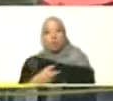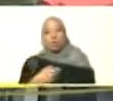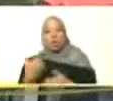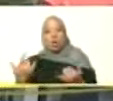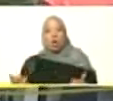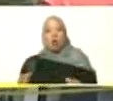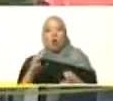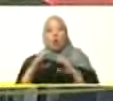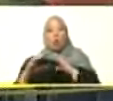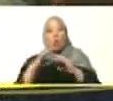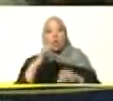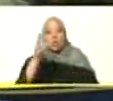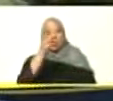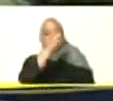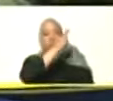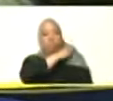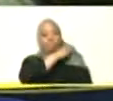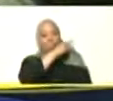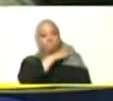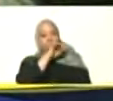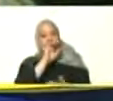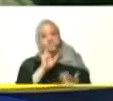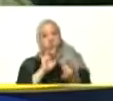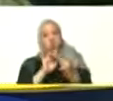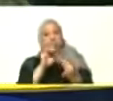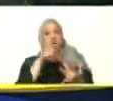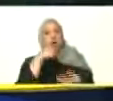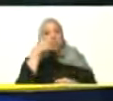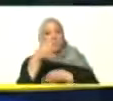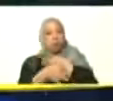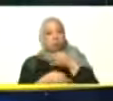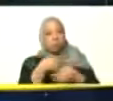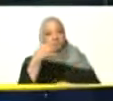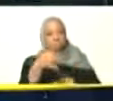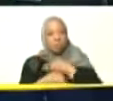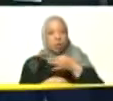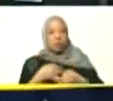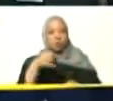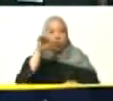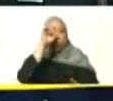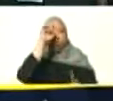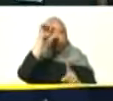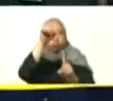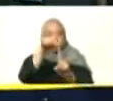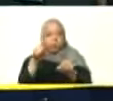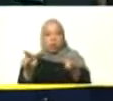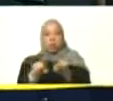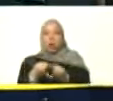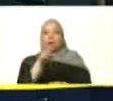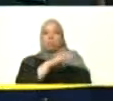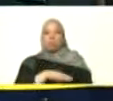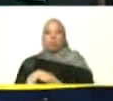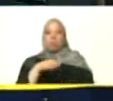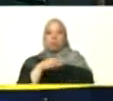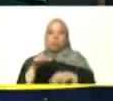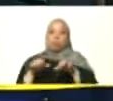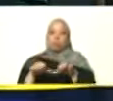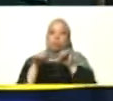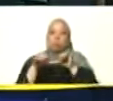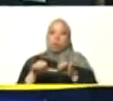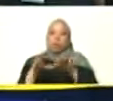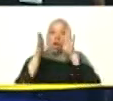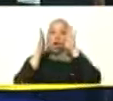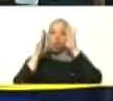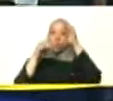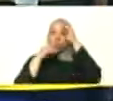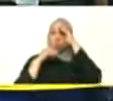comunicaron con nosotros y siguiendo sus orientaciones y bajo la metodología de nuestra ministra, comenzamos comenzamos activamente con su equipo a llamar a todas estas